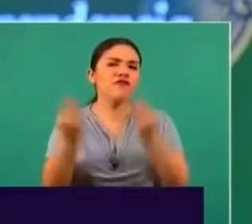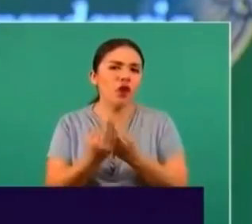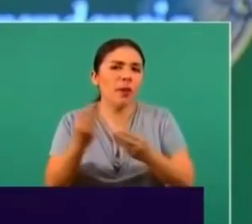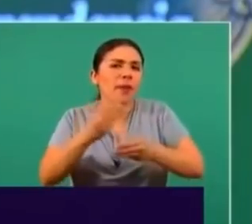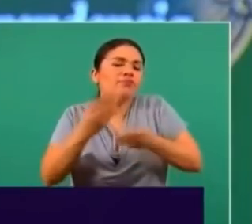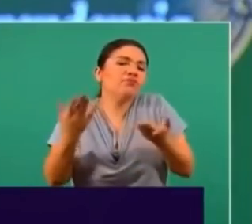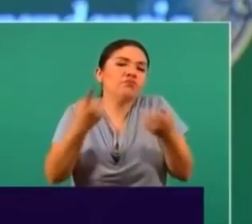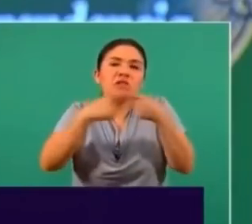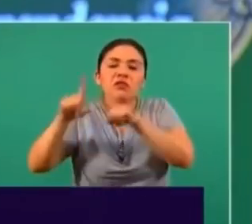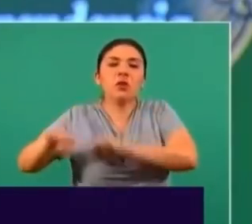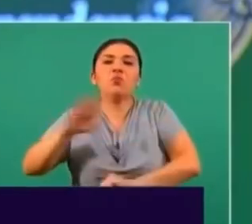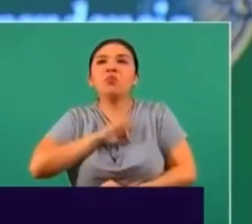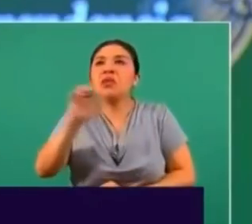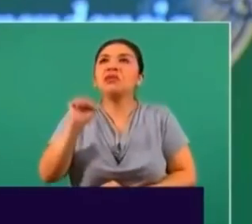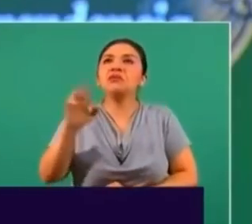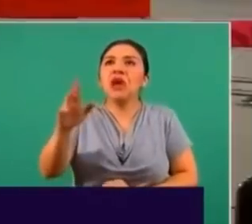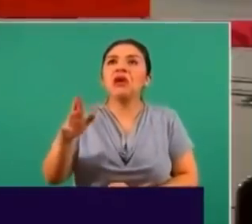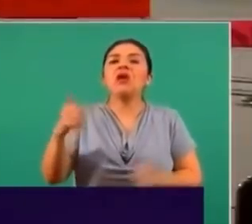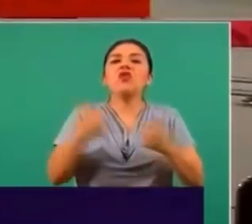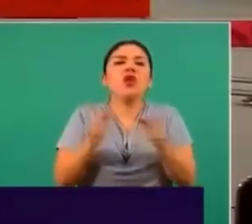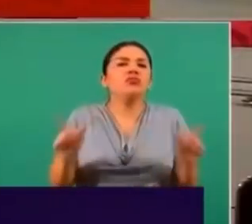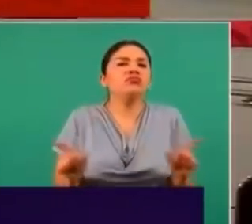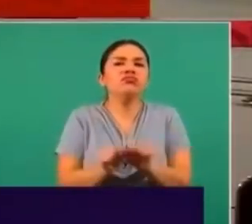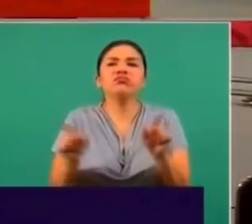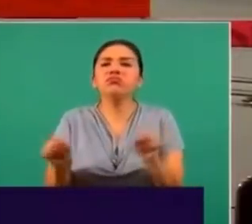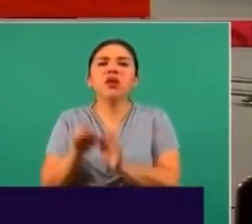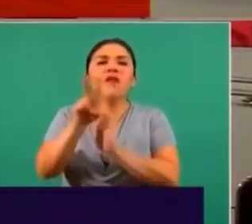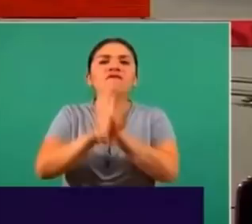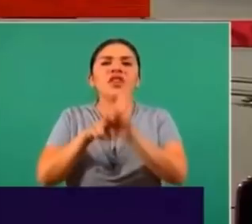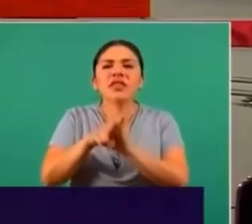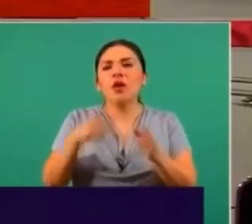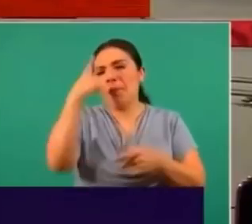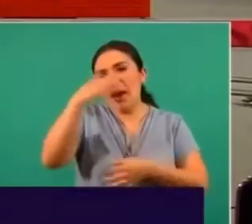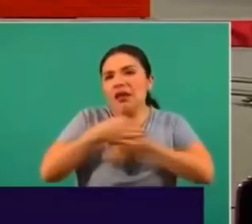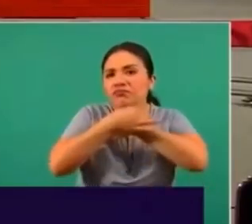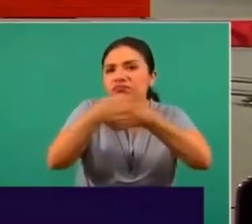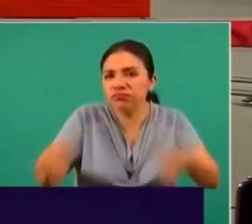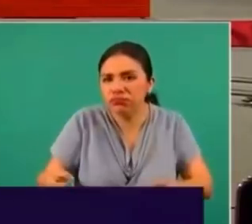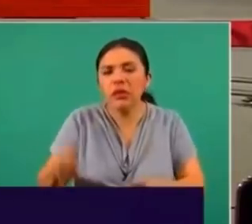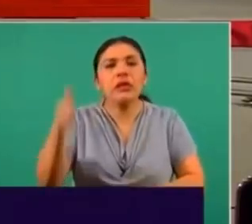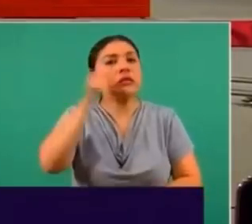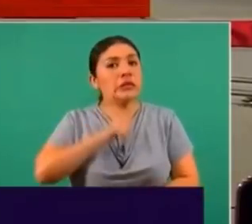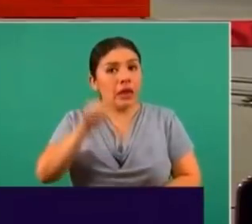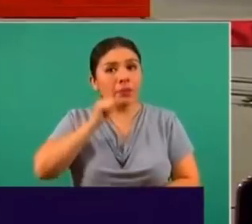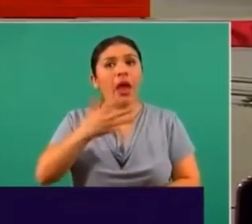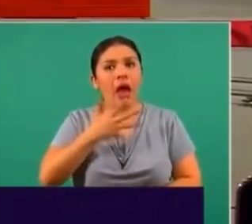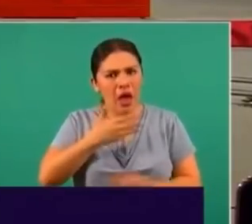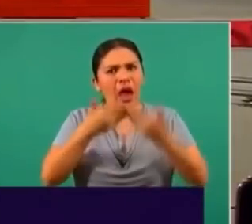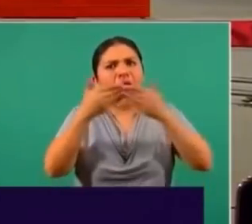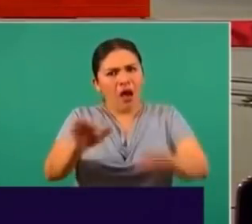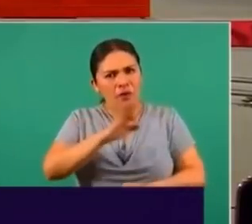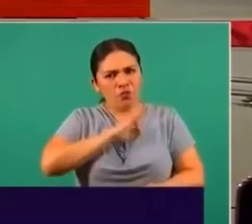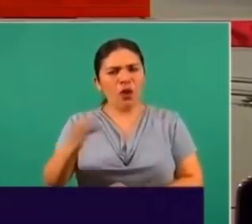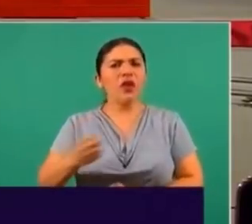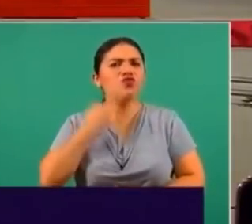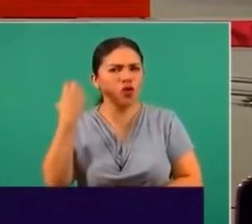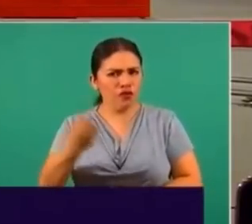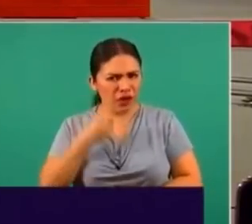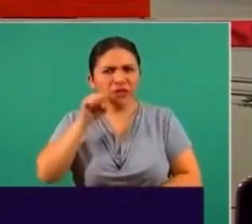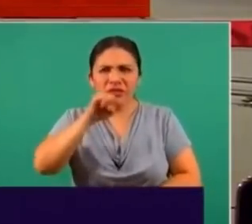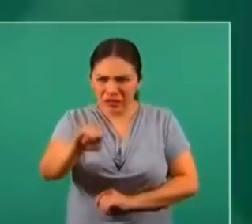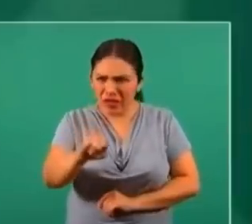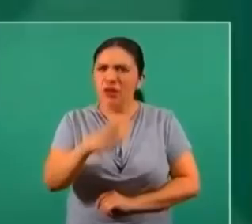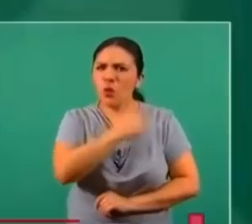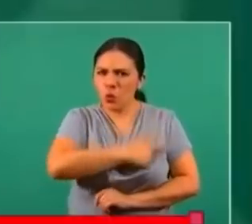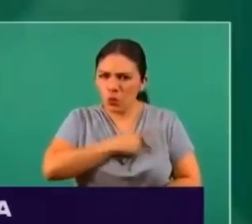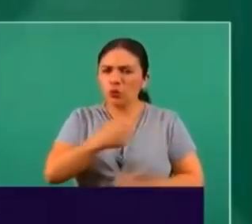de datos abiertos sobre casos y defunciones, ahí están. Mientras las sigan poniendo ahí, hay gente que va a poder seguir